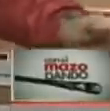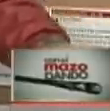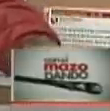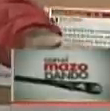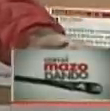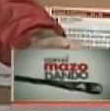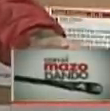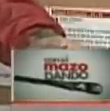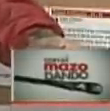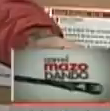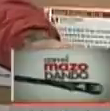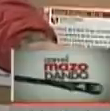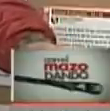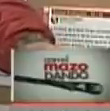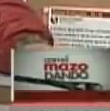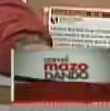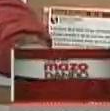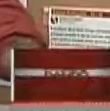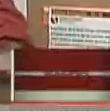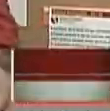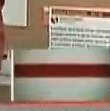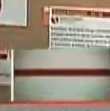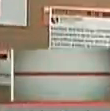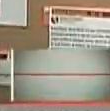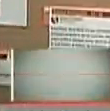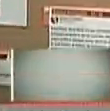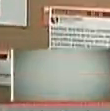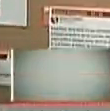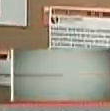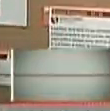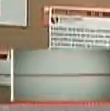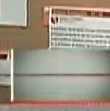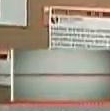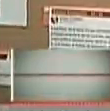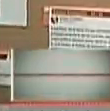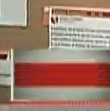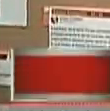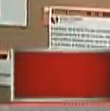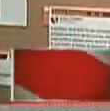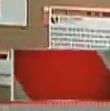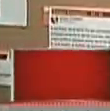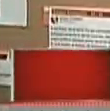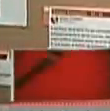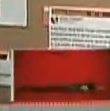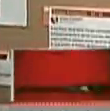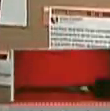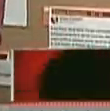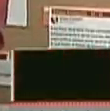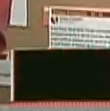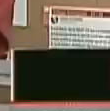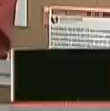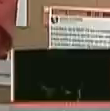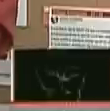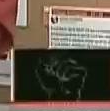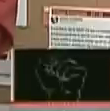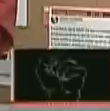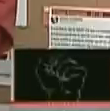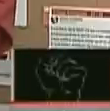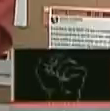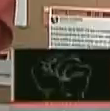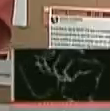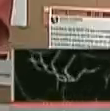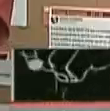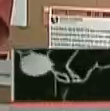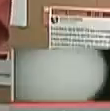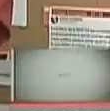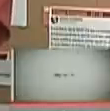en chola, fueron a detener a quienes creían que podían invadir nuestra patria. Y los